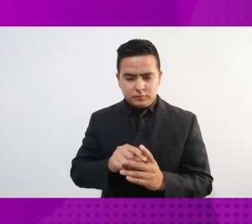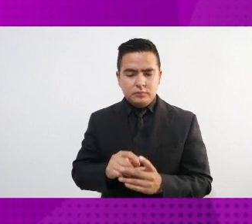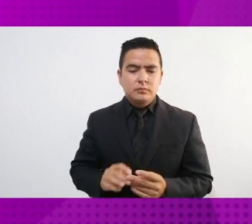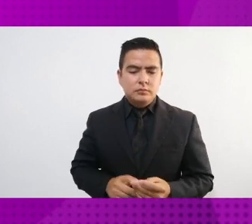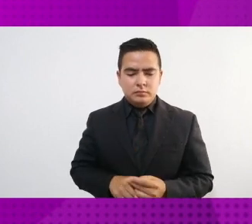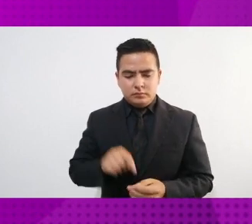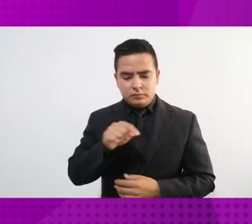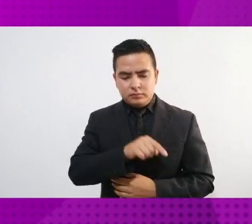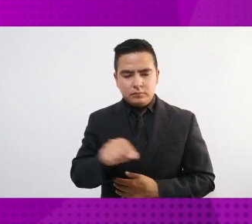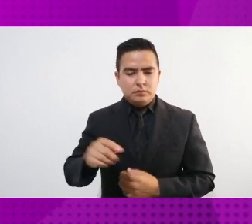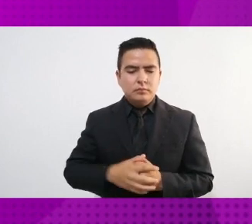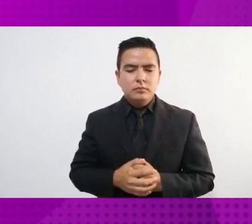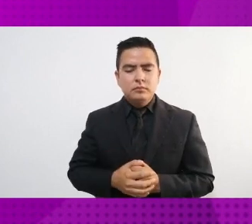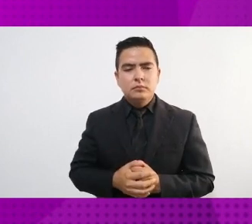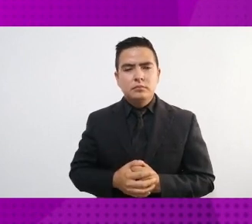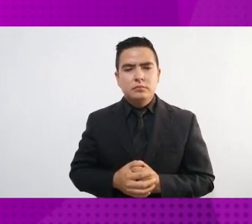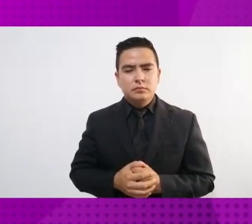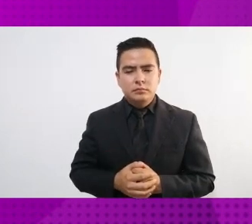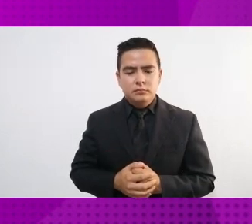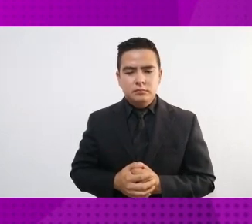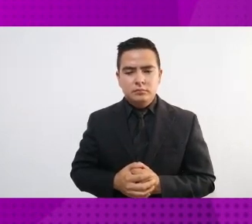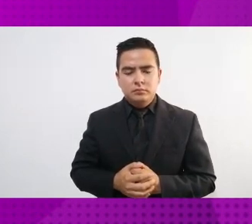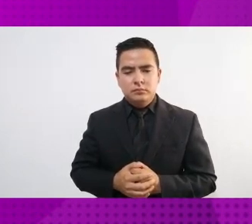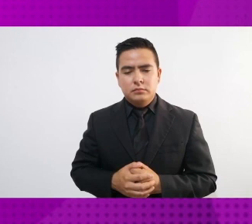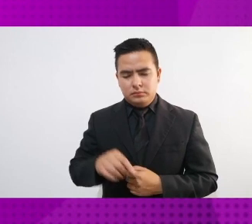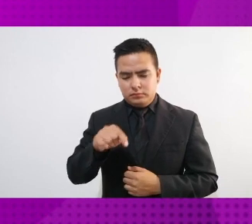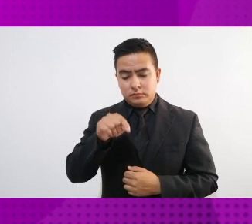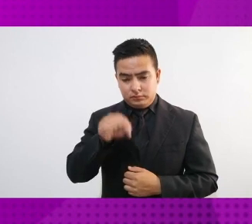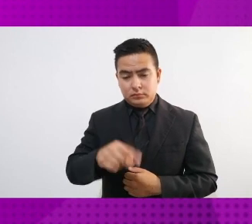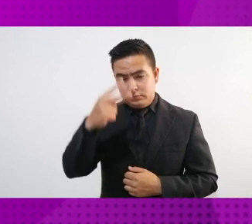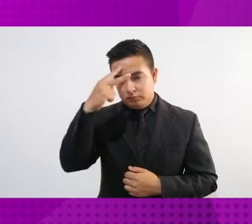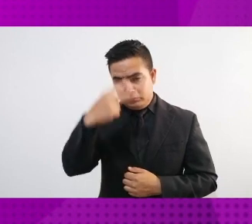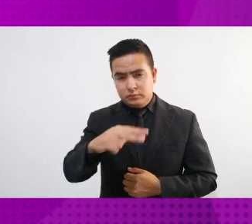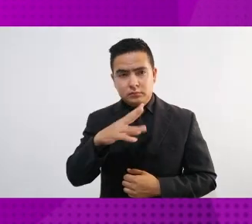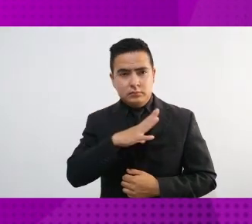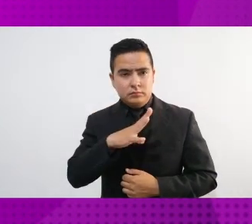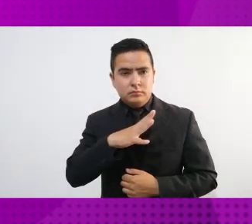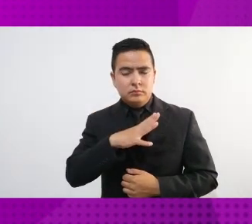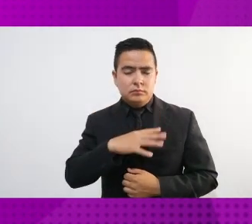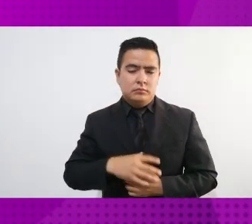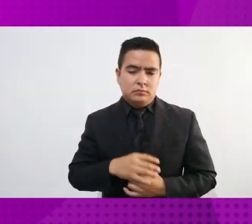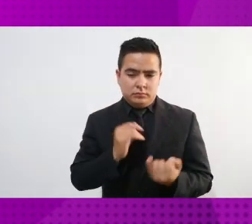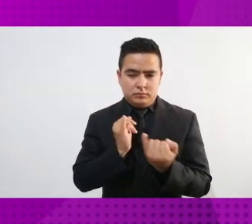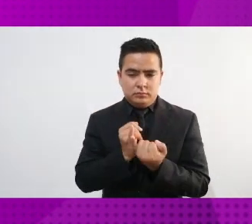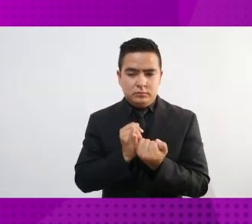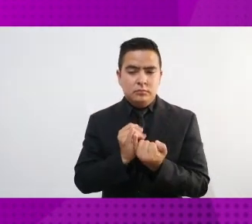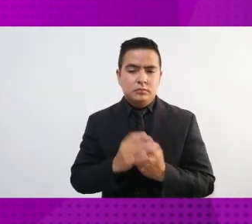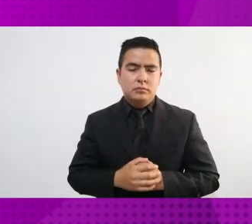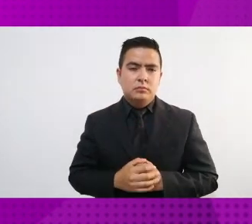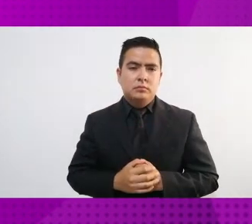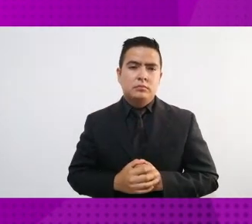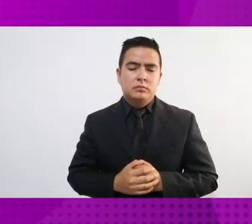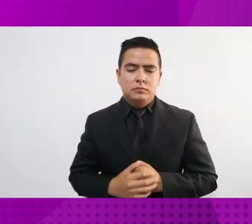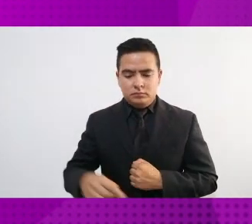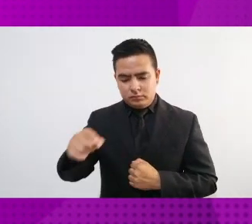política de Francia, y por un lado, y por el otro lado también de los Estados Unidos. Dado que México fue, por supuesto, un territorio en